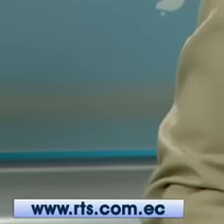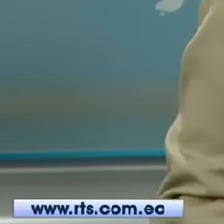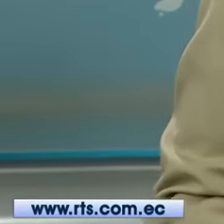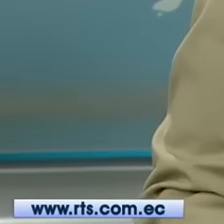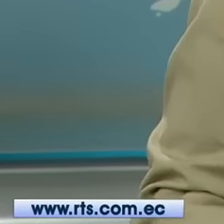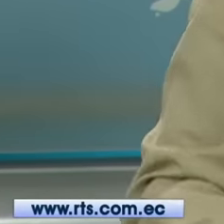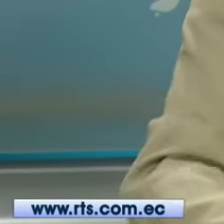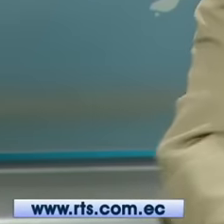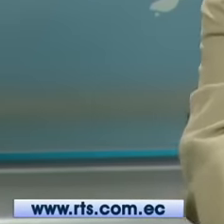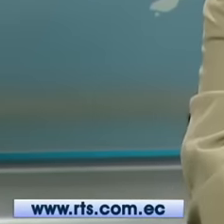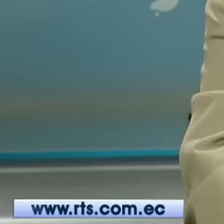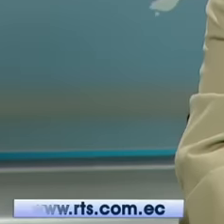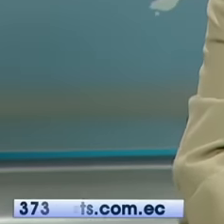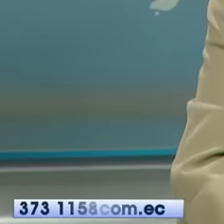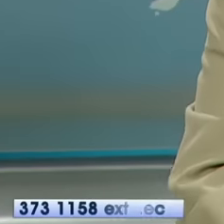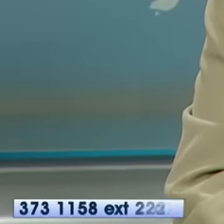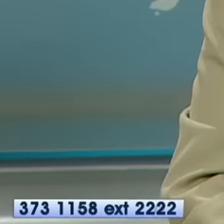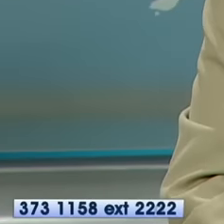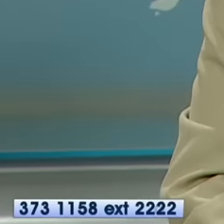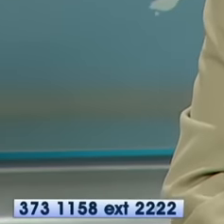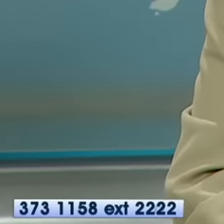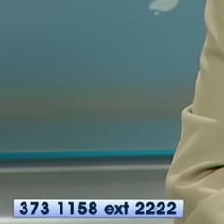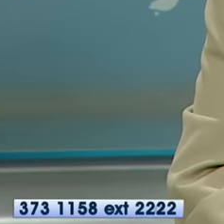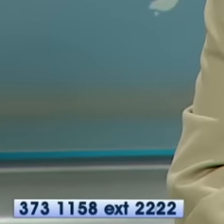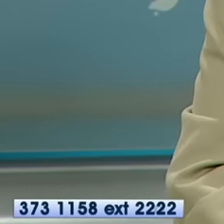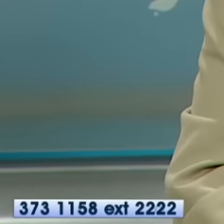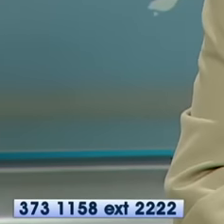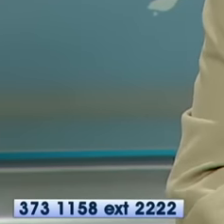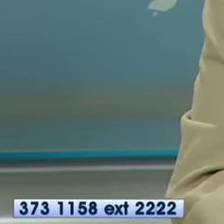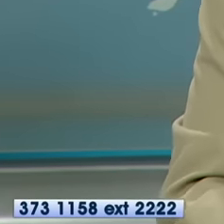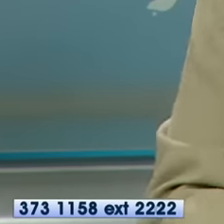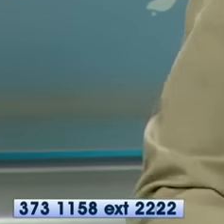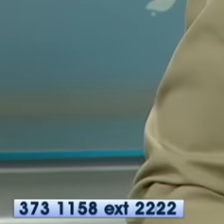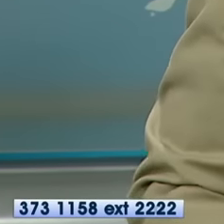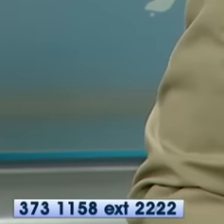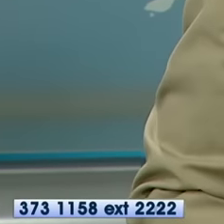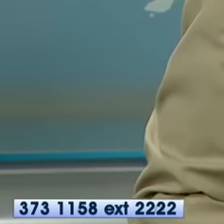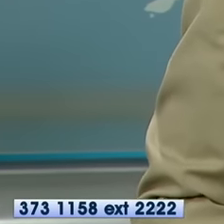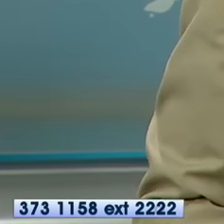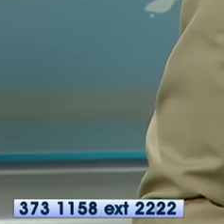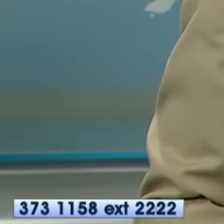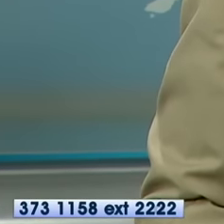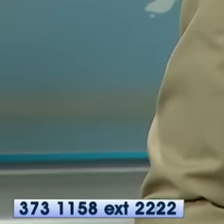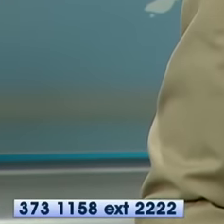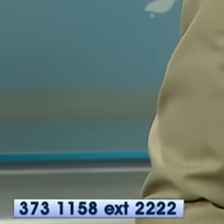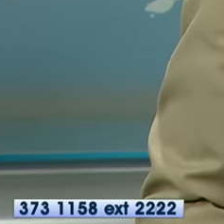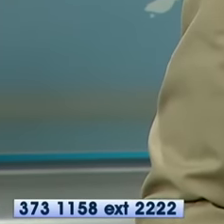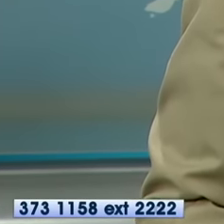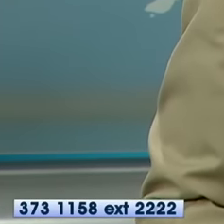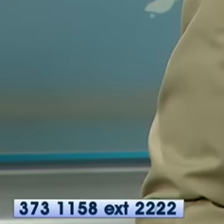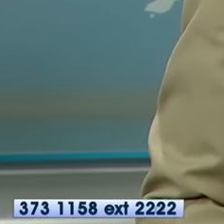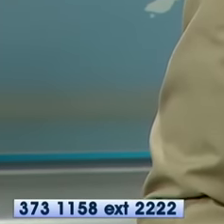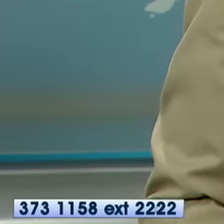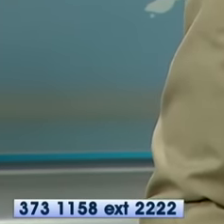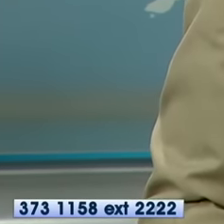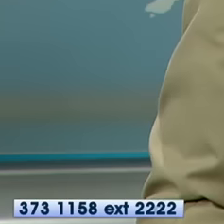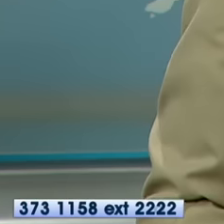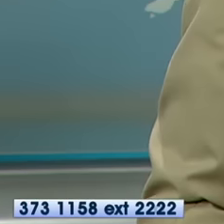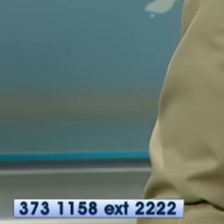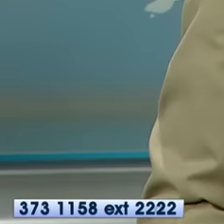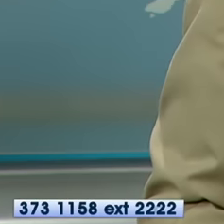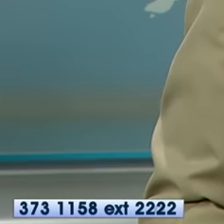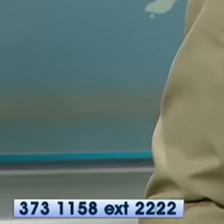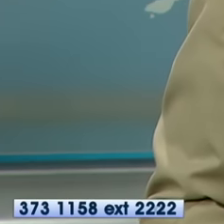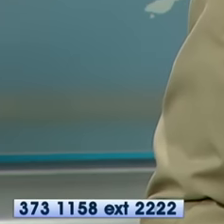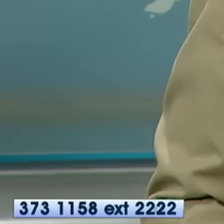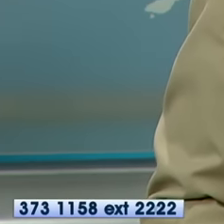con la información ahora. Una mujer murió asfixiada supuestamente por su conviviente, quien luego habría intentado suicidarse. El